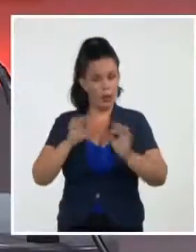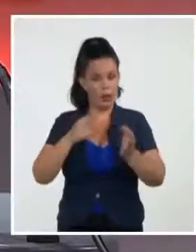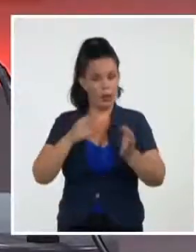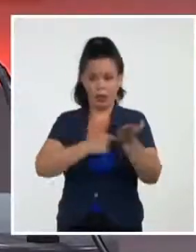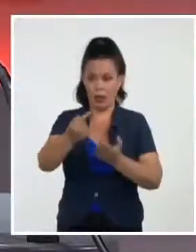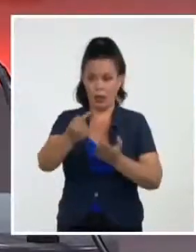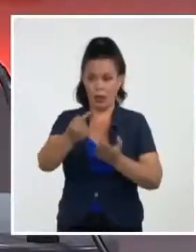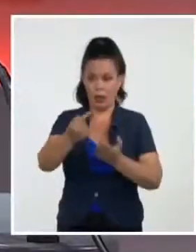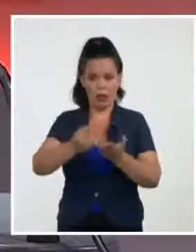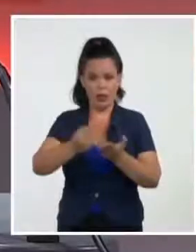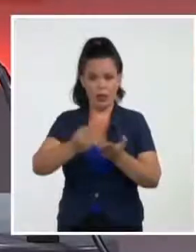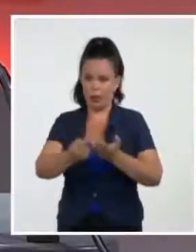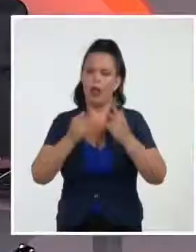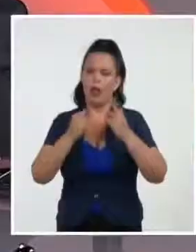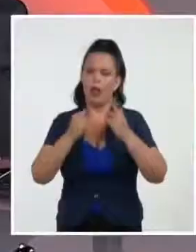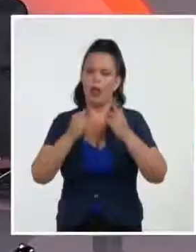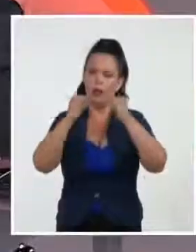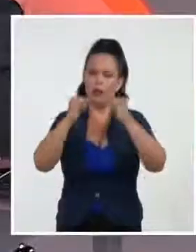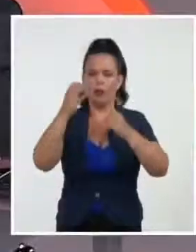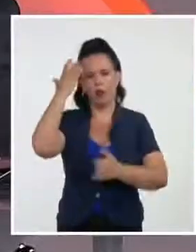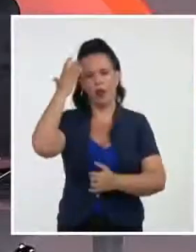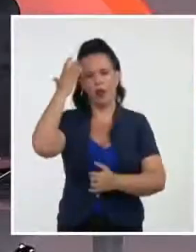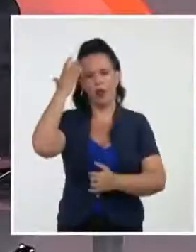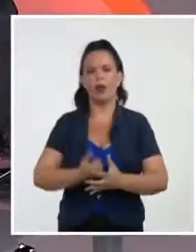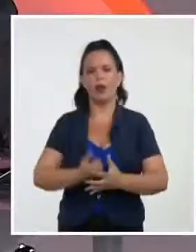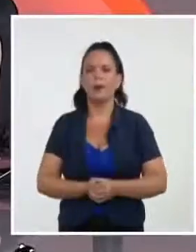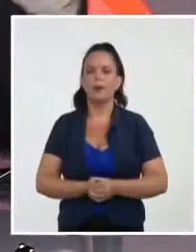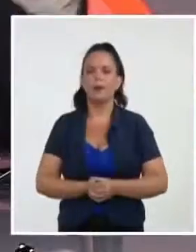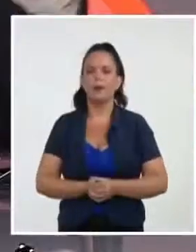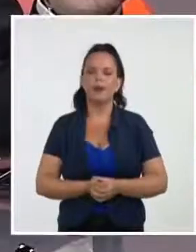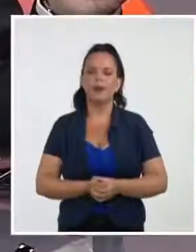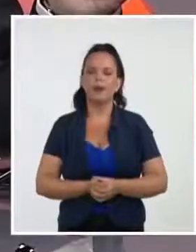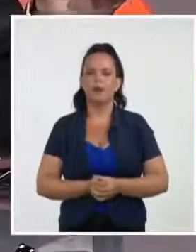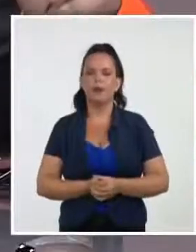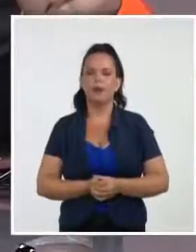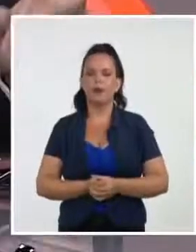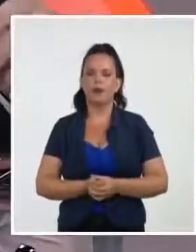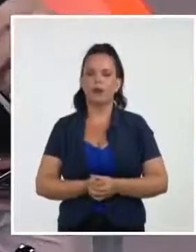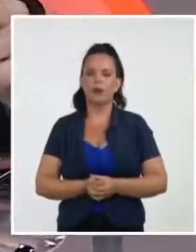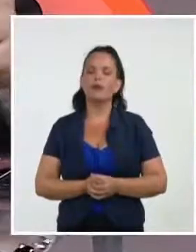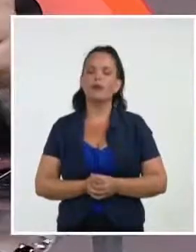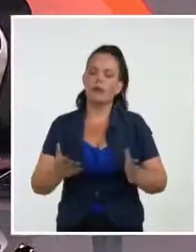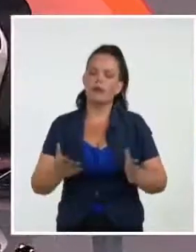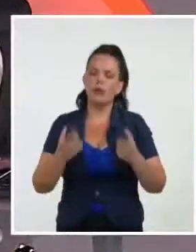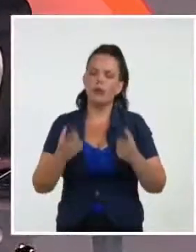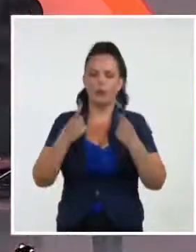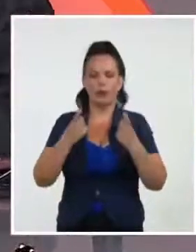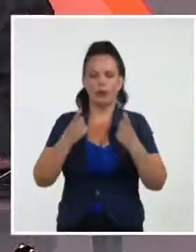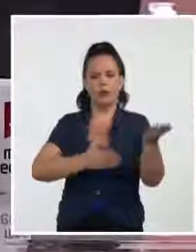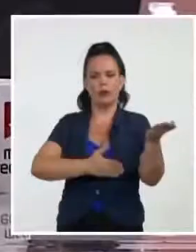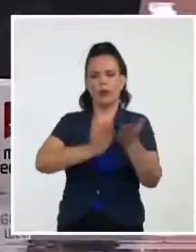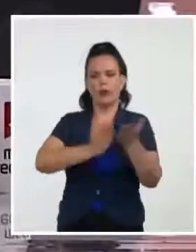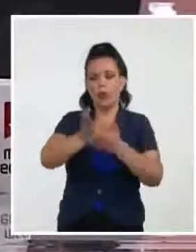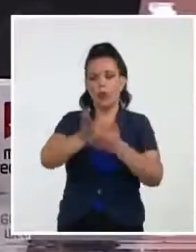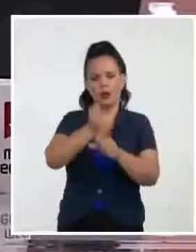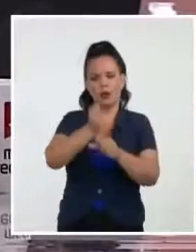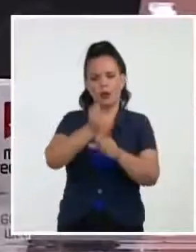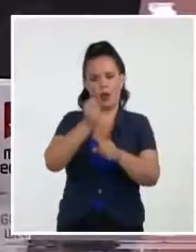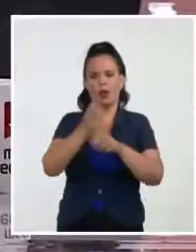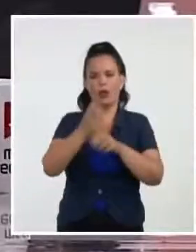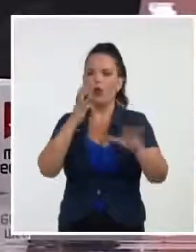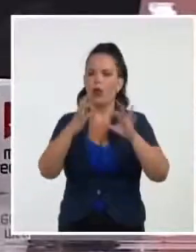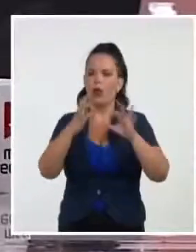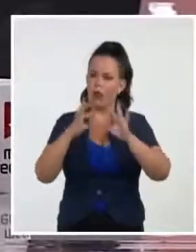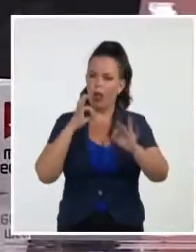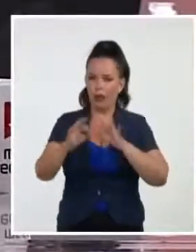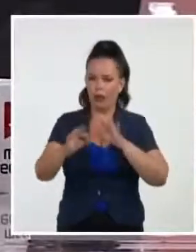del país, en fin, a todos los compañeros. Bueno, pues mucho hay que hacer para ir con el optimismo de esas predicciones, porque lo que sí no debe